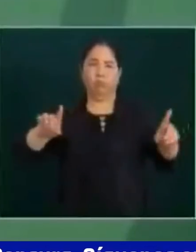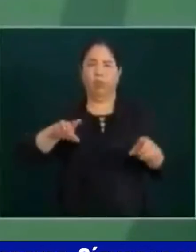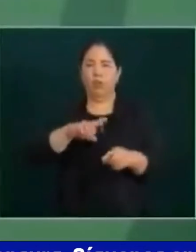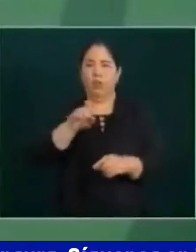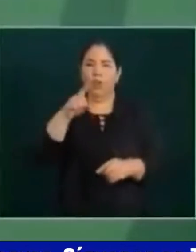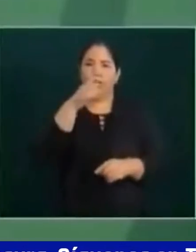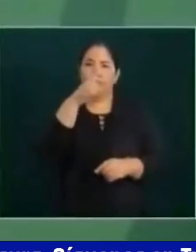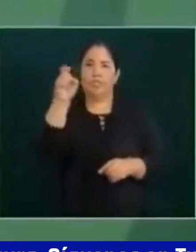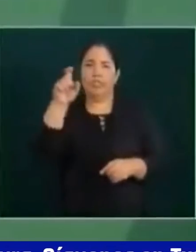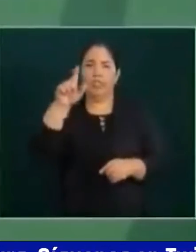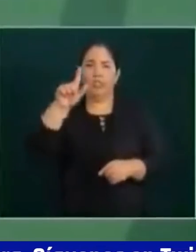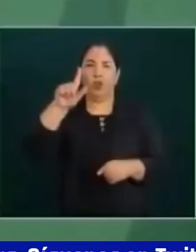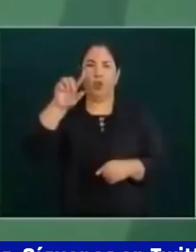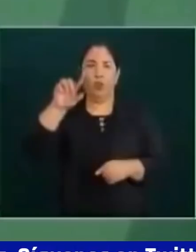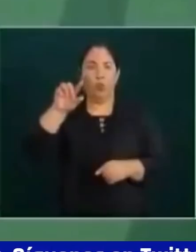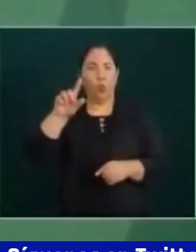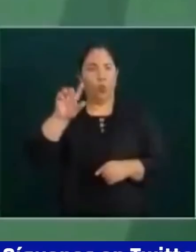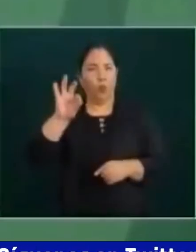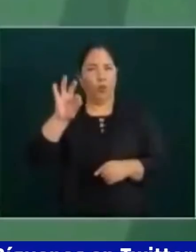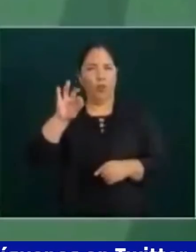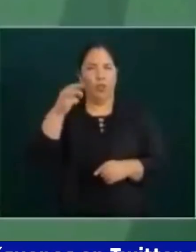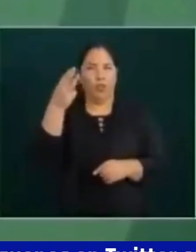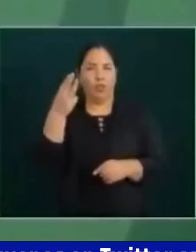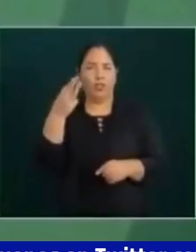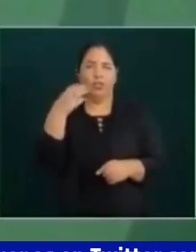tiene 143 escuelas,